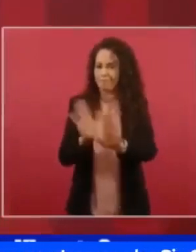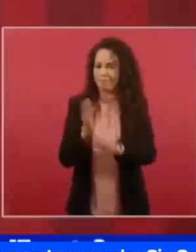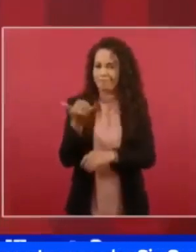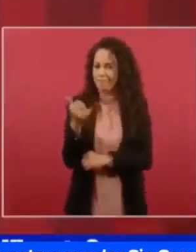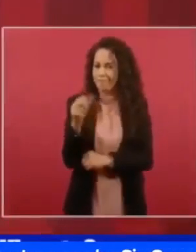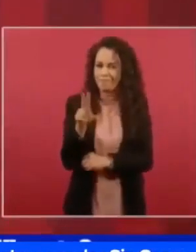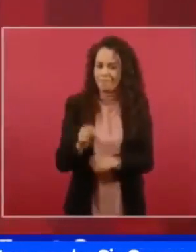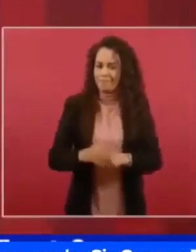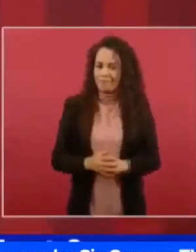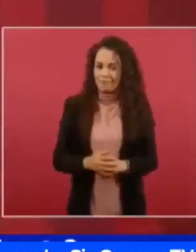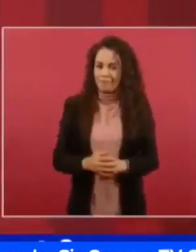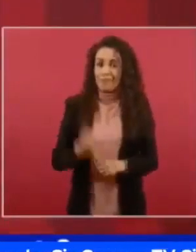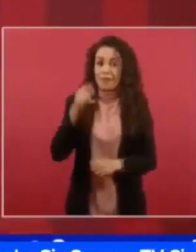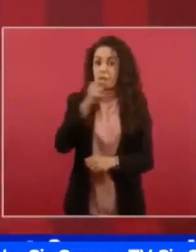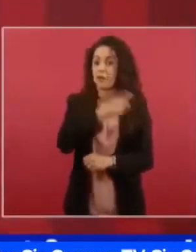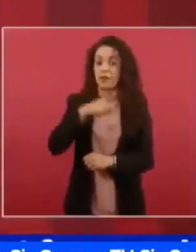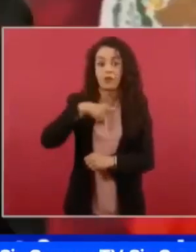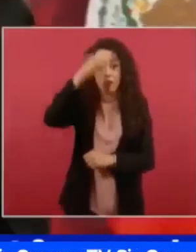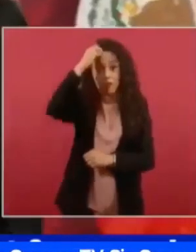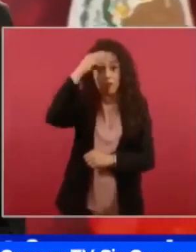en Texas nació